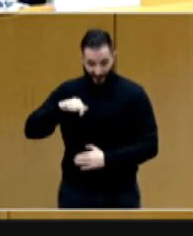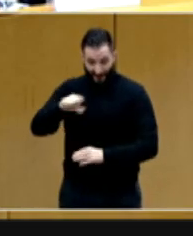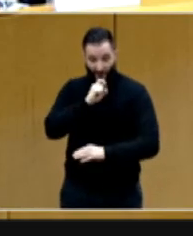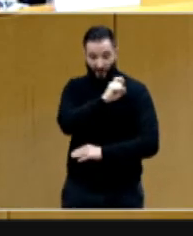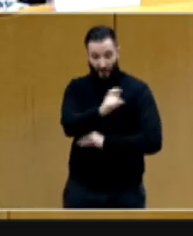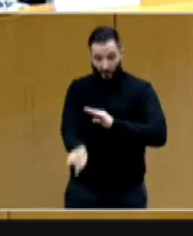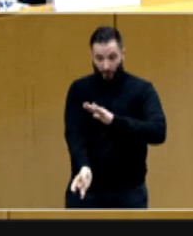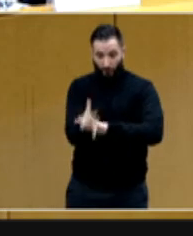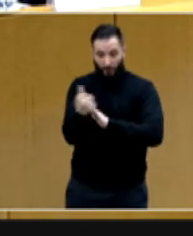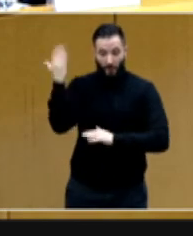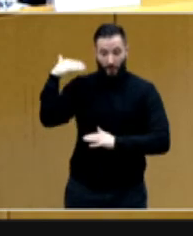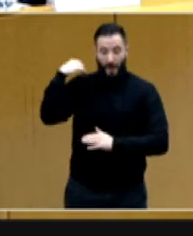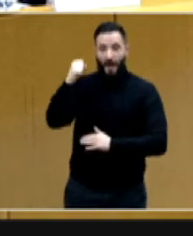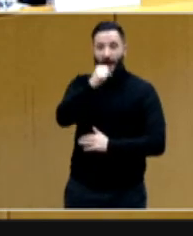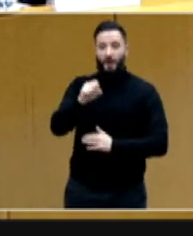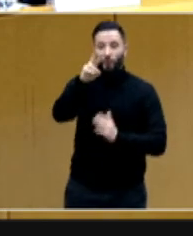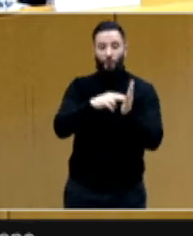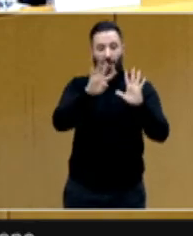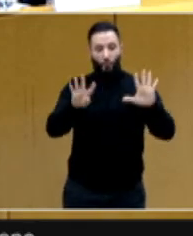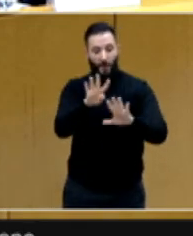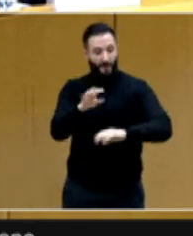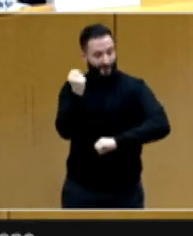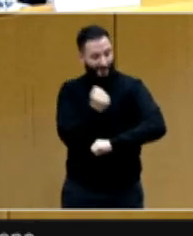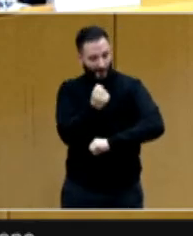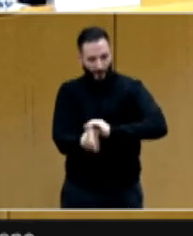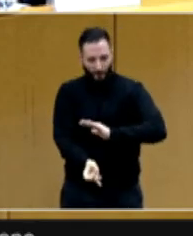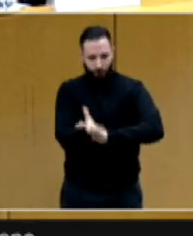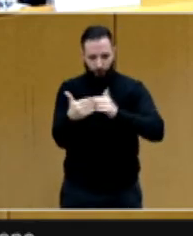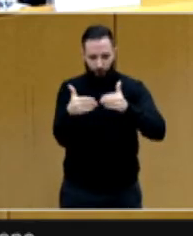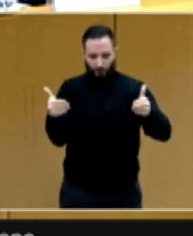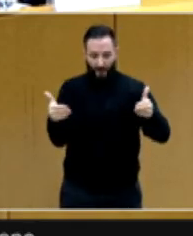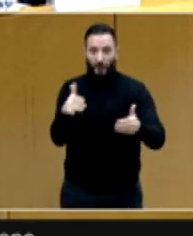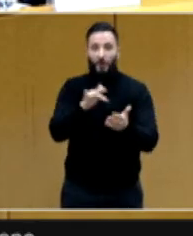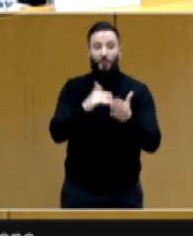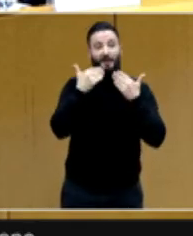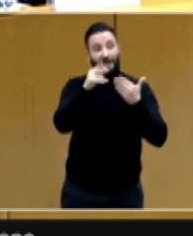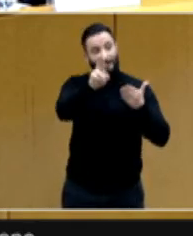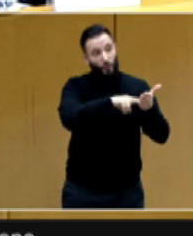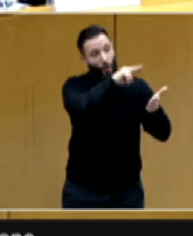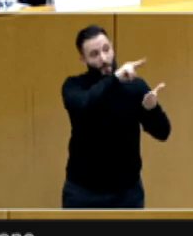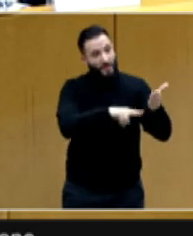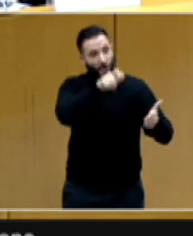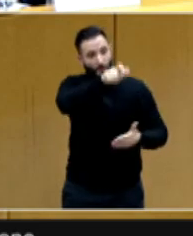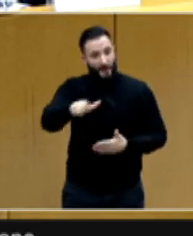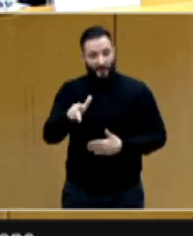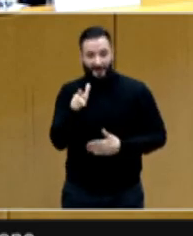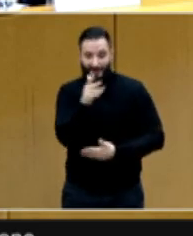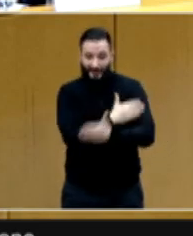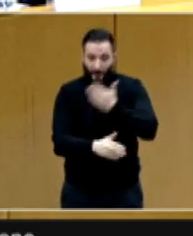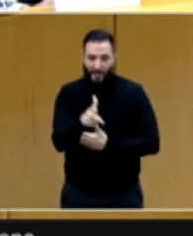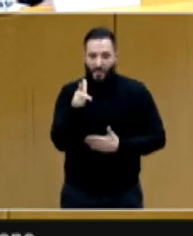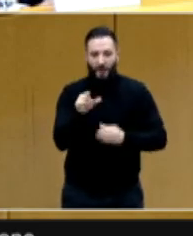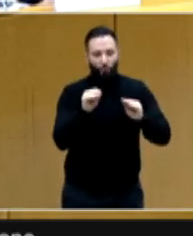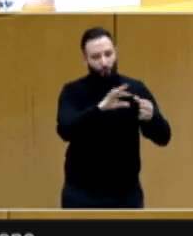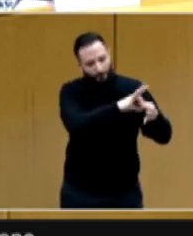constituyó en diciembre del año 2009 al Amparo de la convención sobre los derechos de las personas con discapacidad